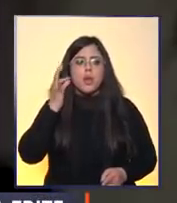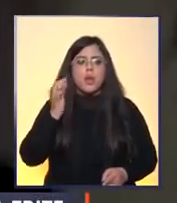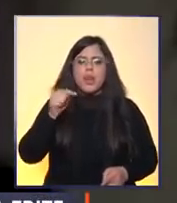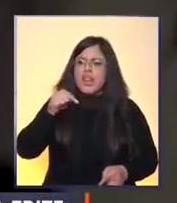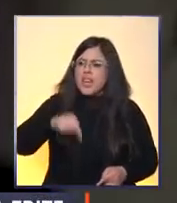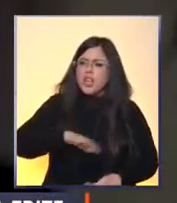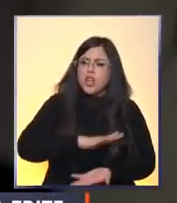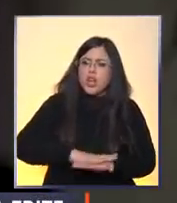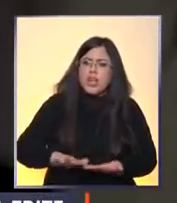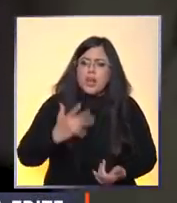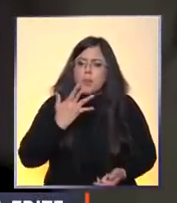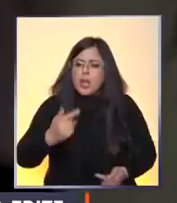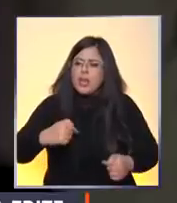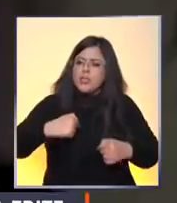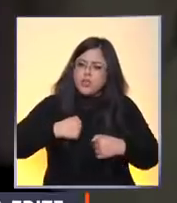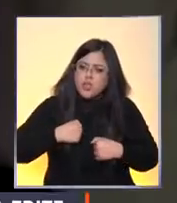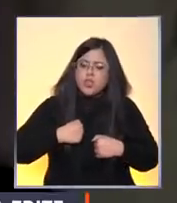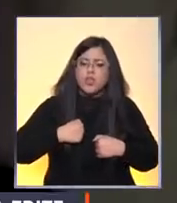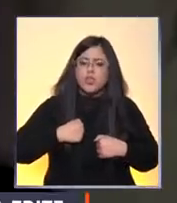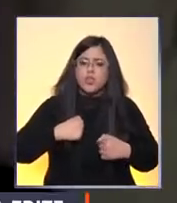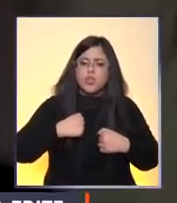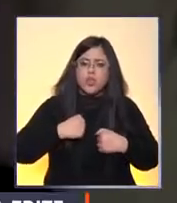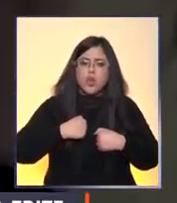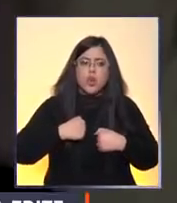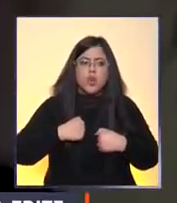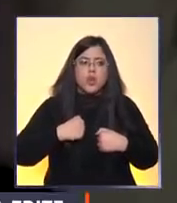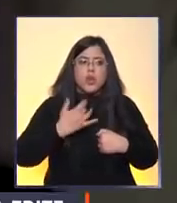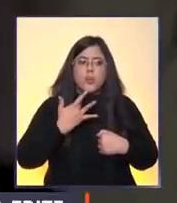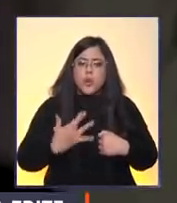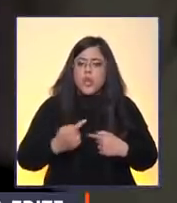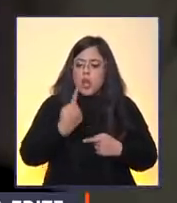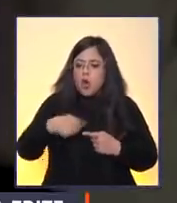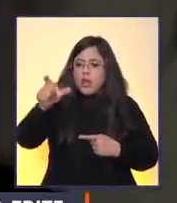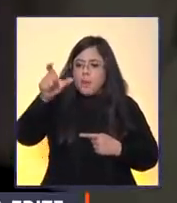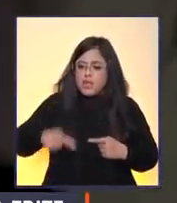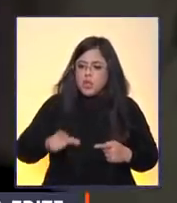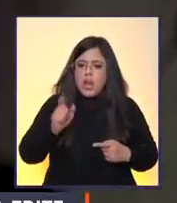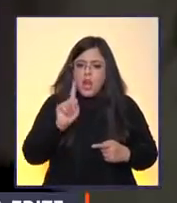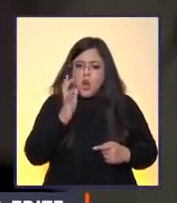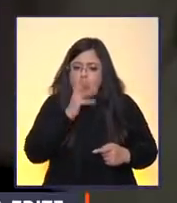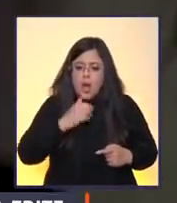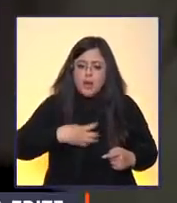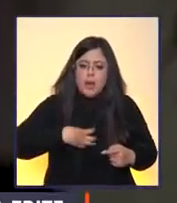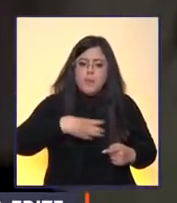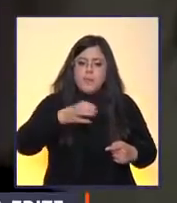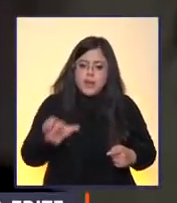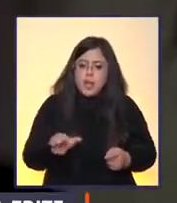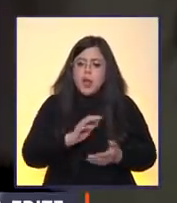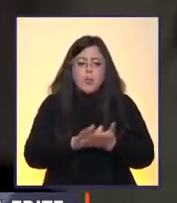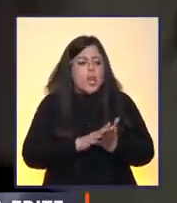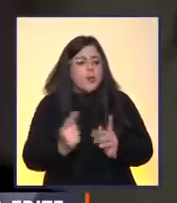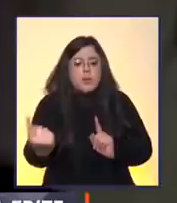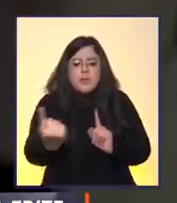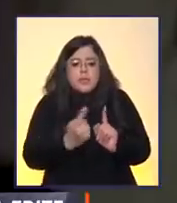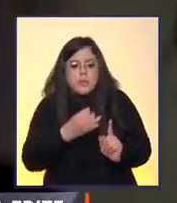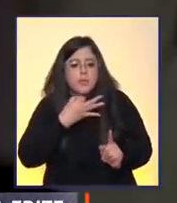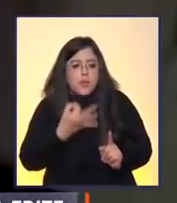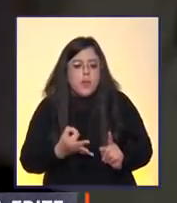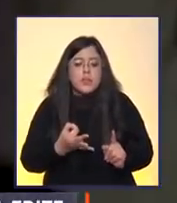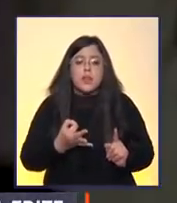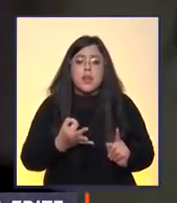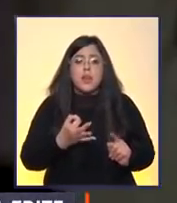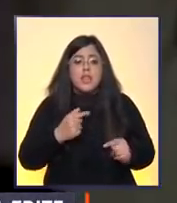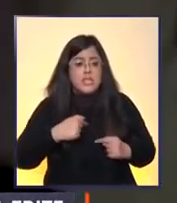qué tengo que pasar esto? ¿Por qué? ¿Por qué alguien no es capaz de ponerse en mi lugar y decir, puta, ¿sabes qué? Si a mí me hubiese pasado, hubiese sentido lo mismo que sentís